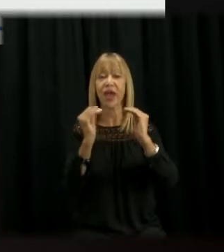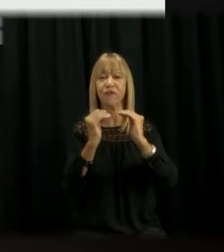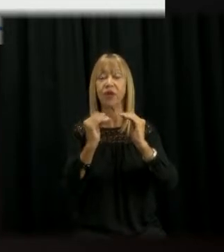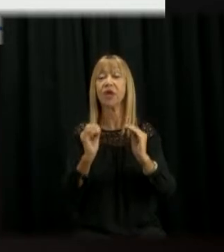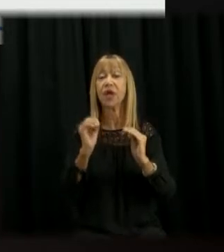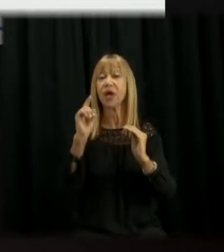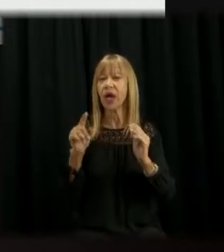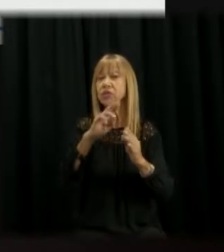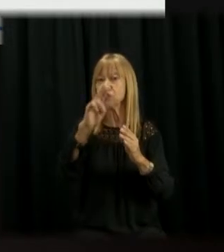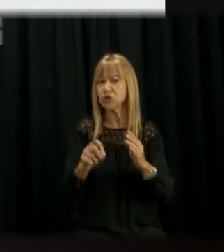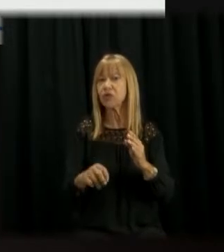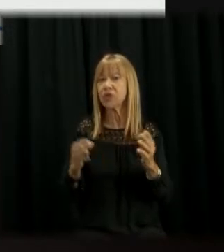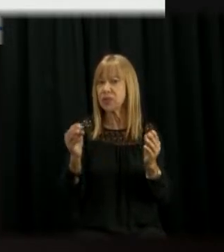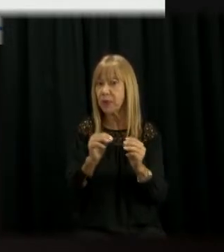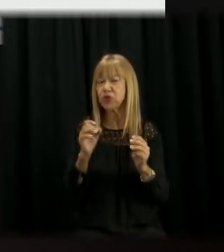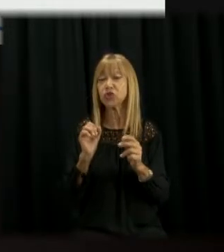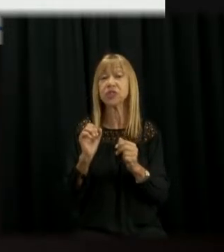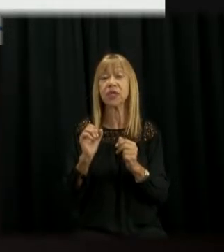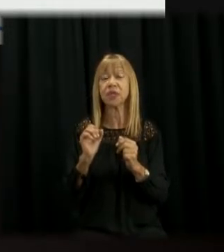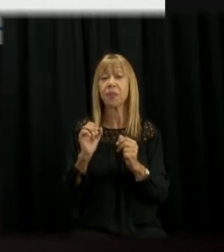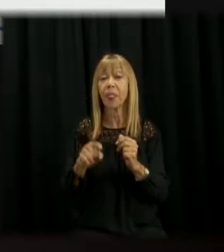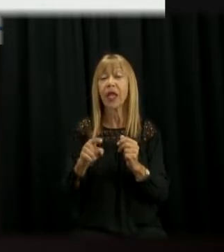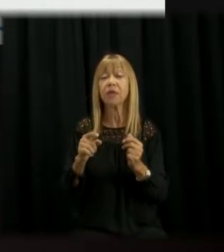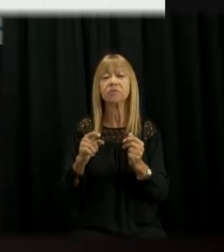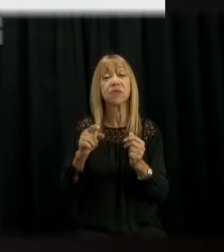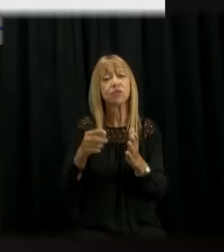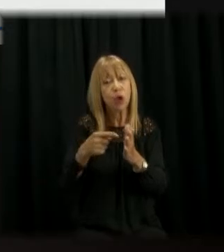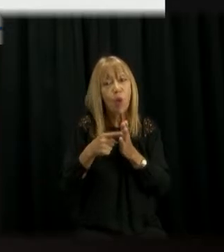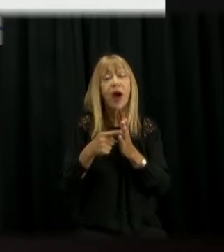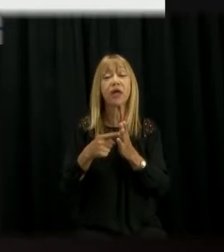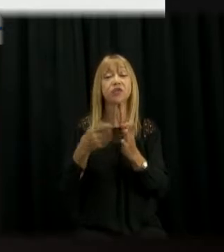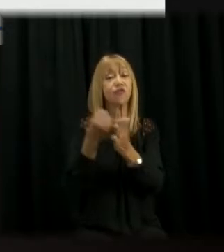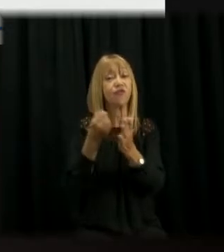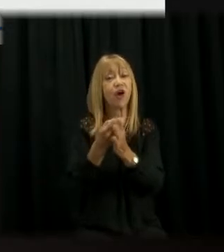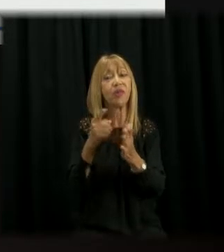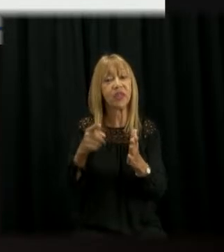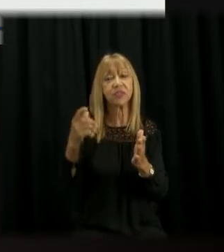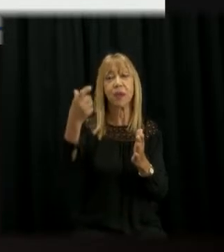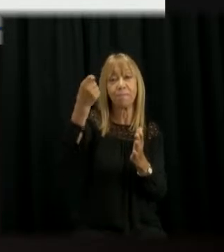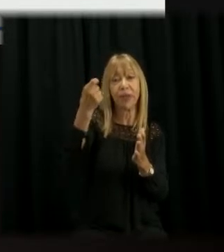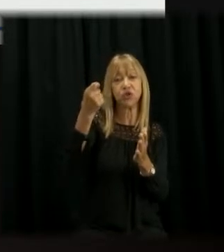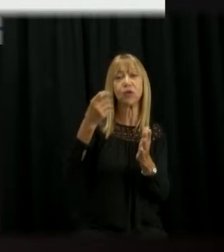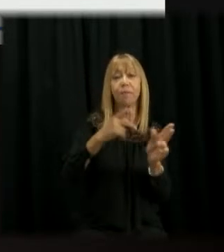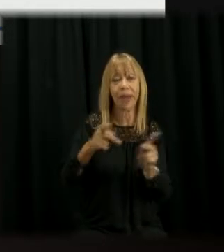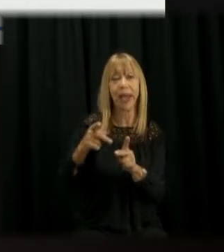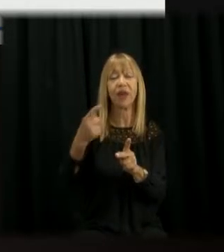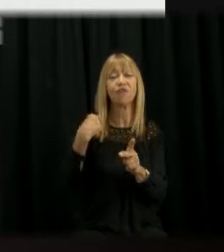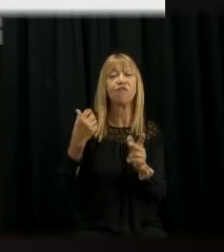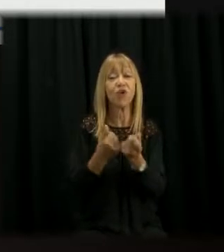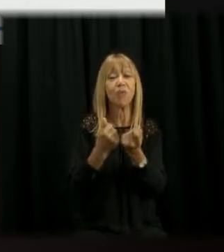sustentable. Como resultado de estas medidas, la contribución